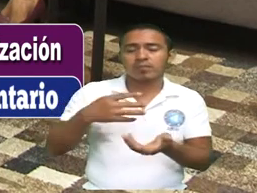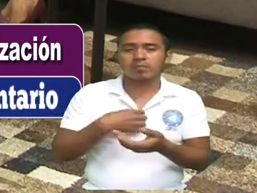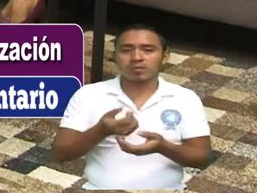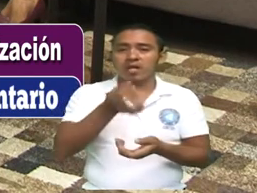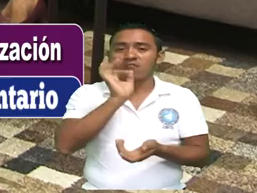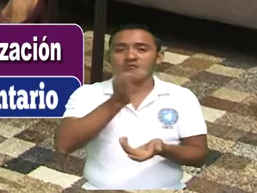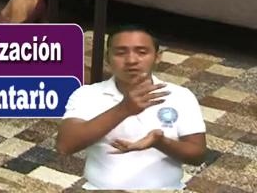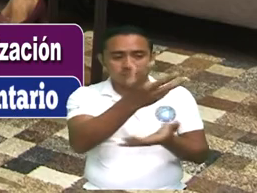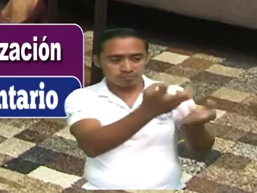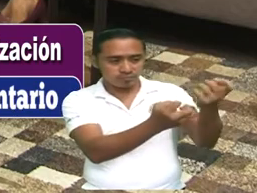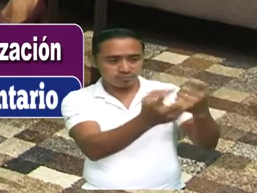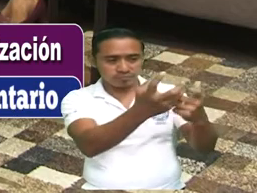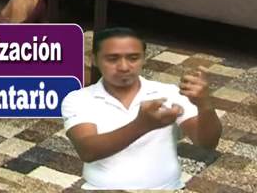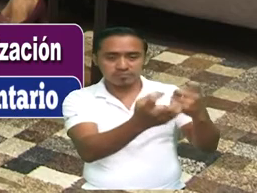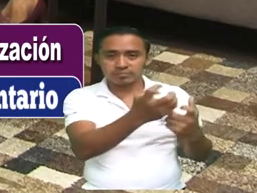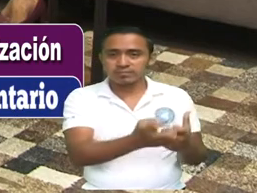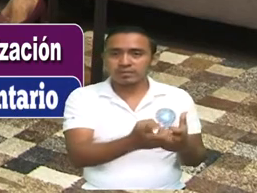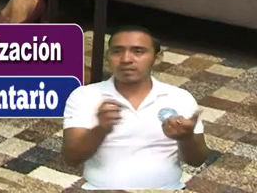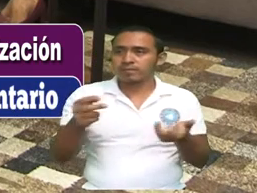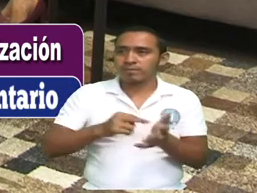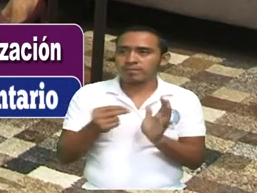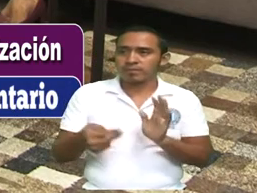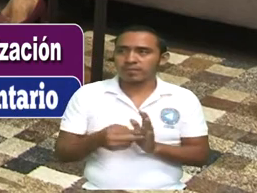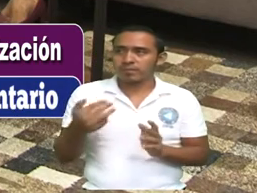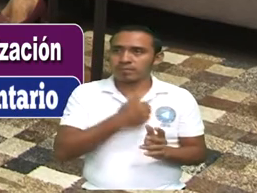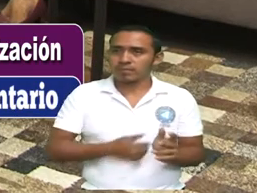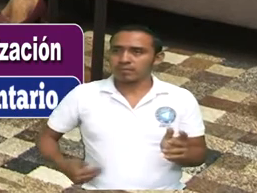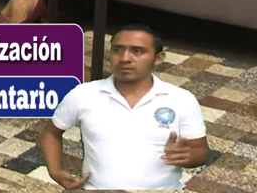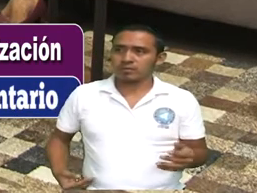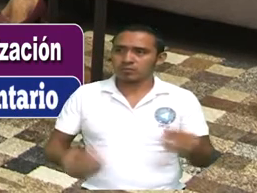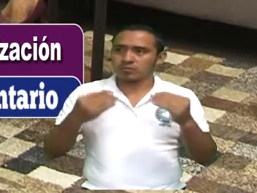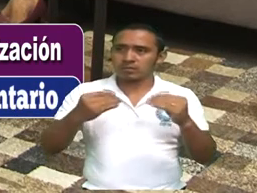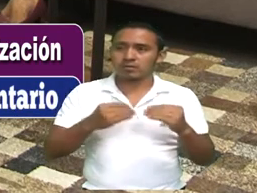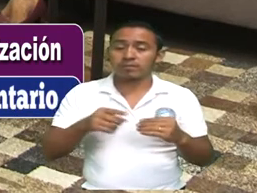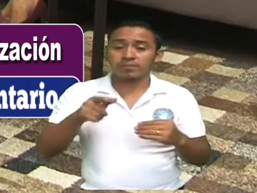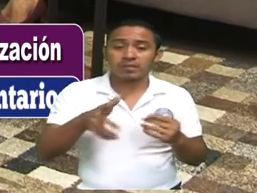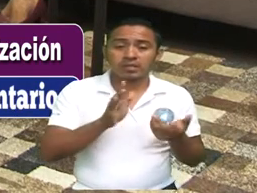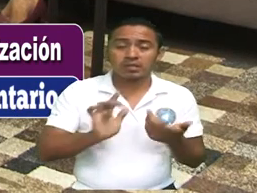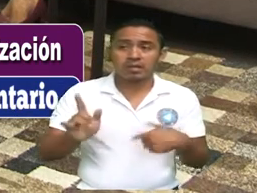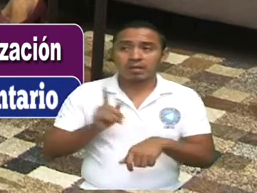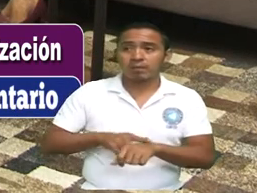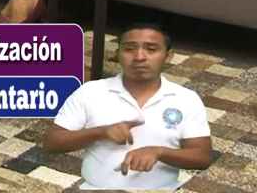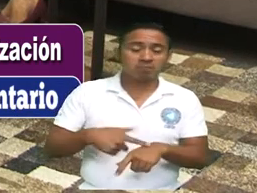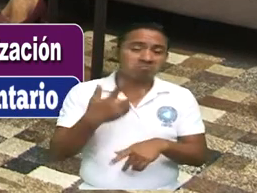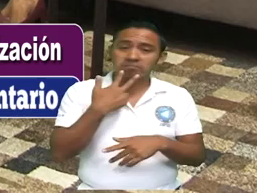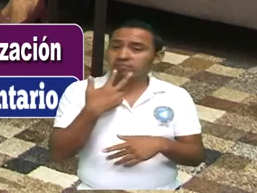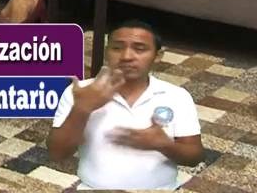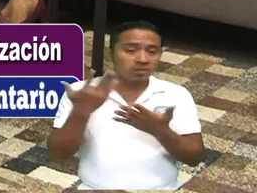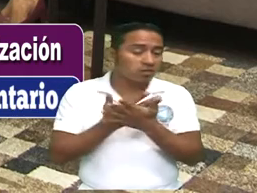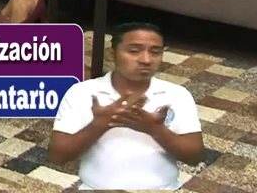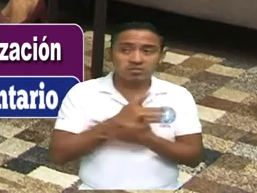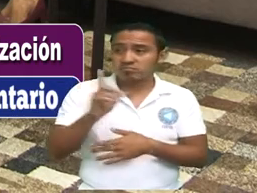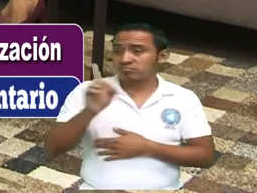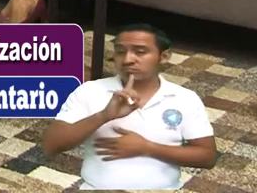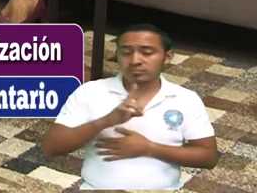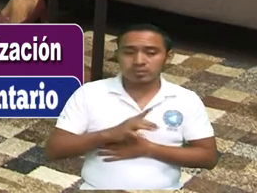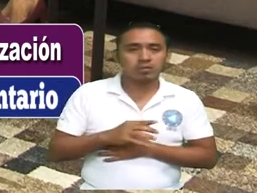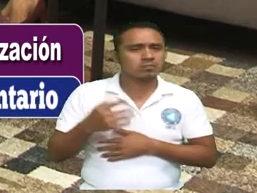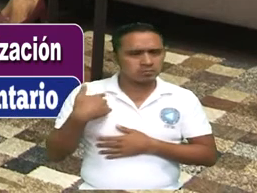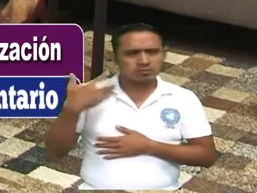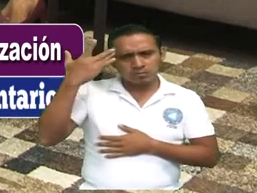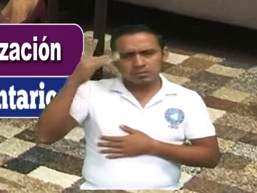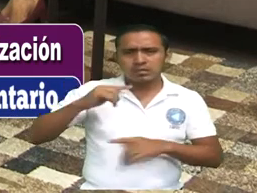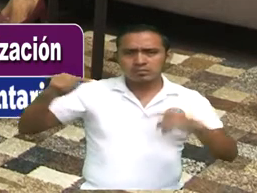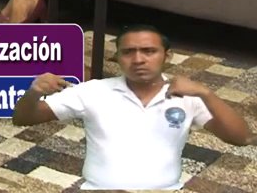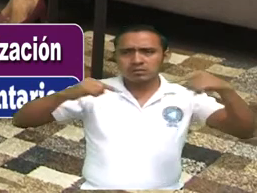pero esto no significa que el Ministerio de Educación dice, bueno, en ese tiempo el niño no va a estudiar. Entiendo que hay una estrategia,